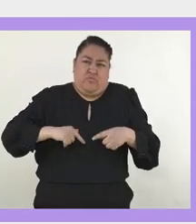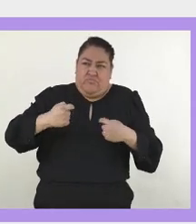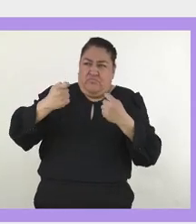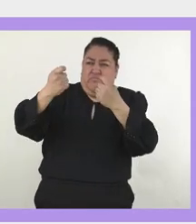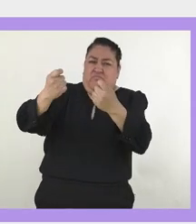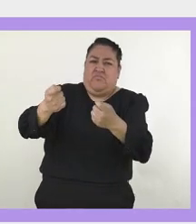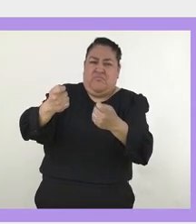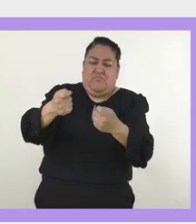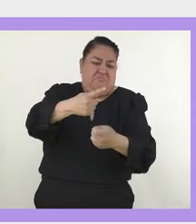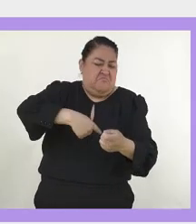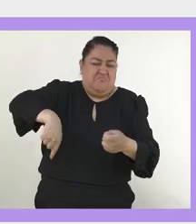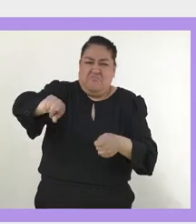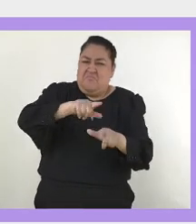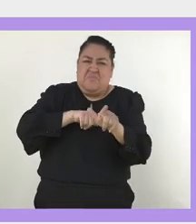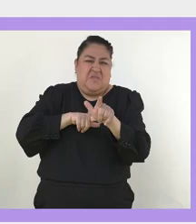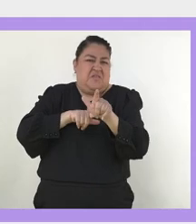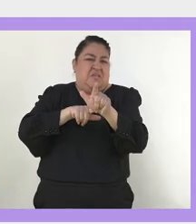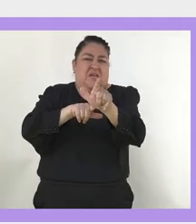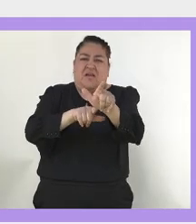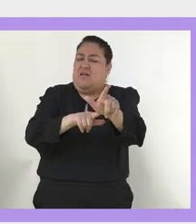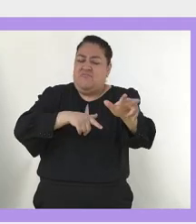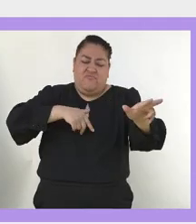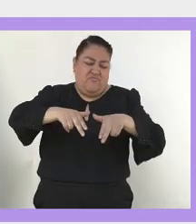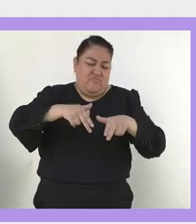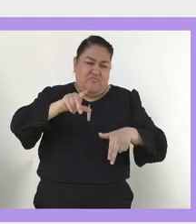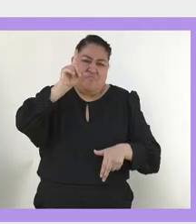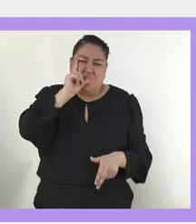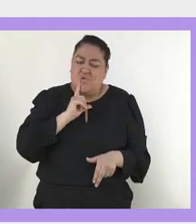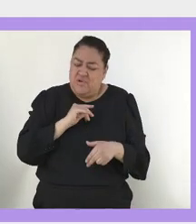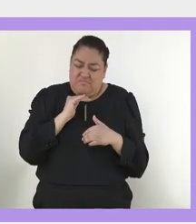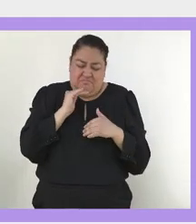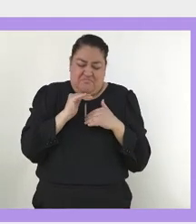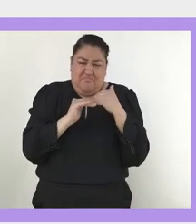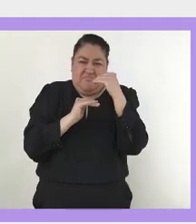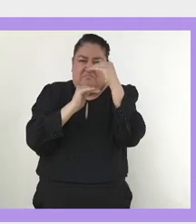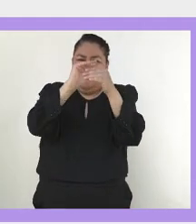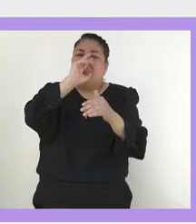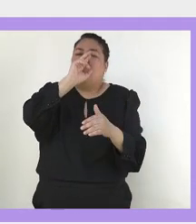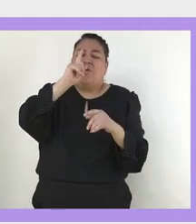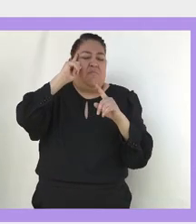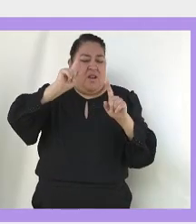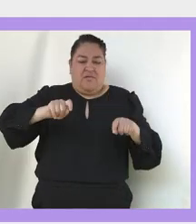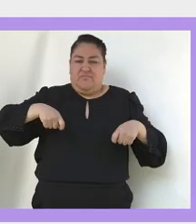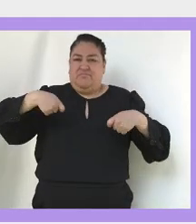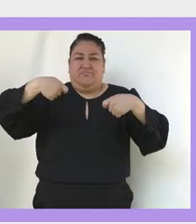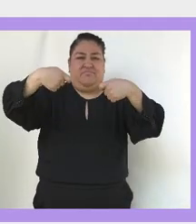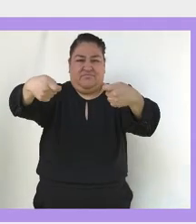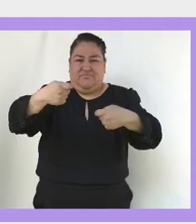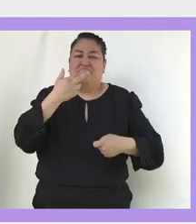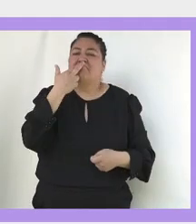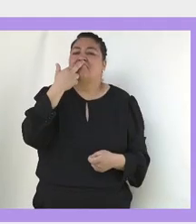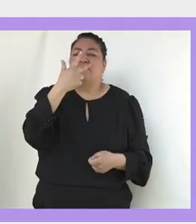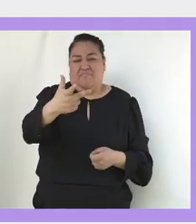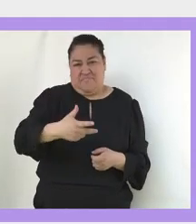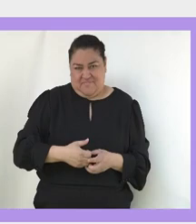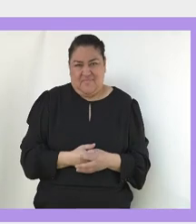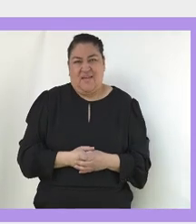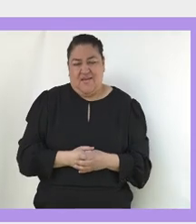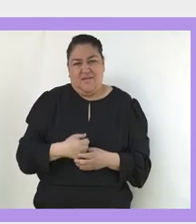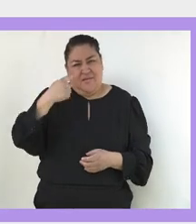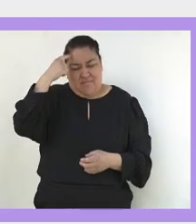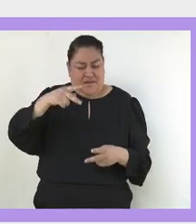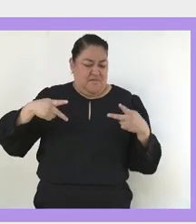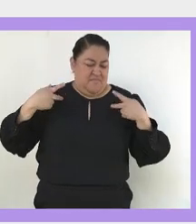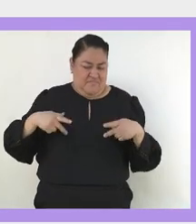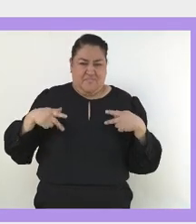femenil siga creciendo Y creo que ese va a ser uno de los mayores legados no el que el proyecto sea más grande que las personas